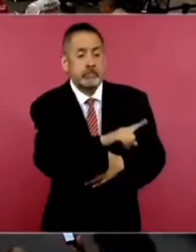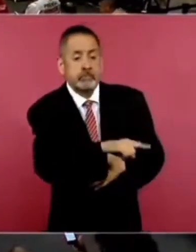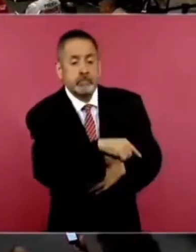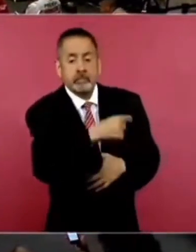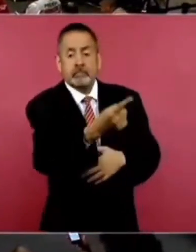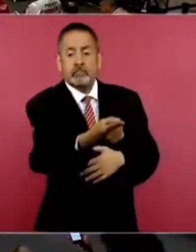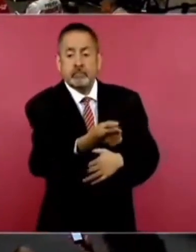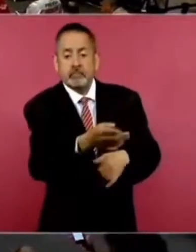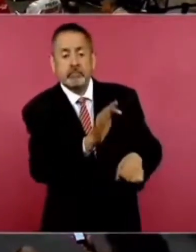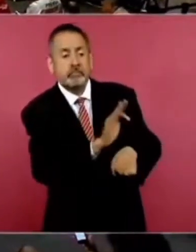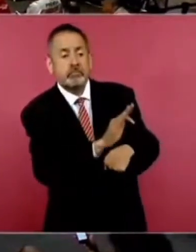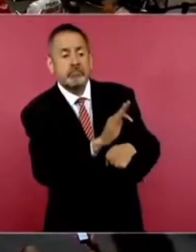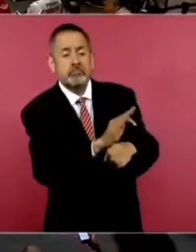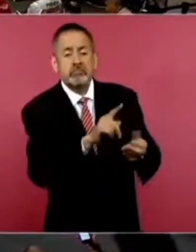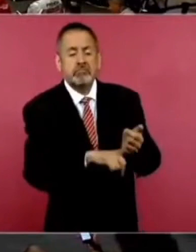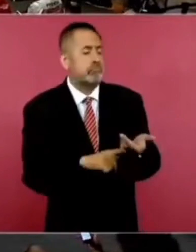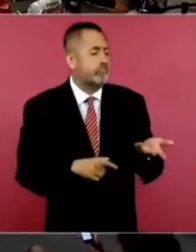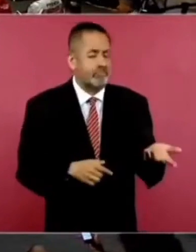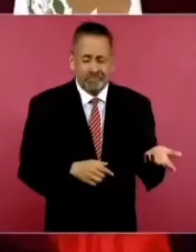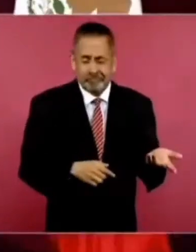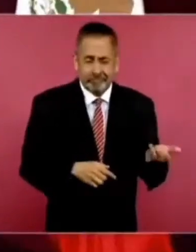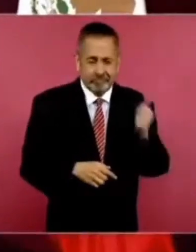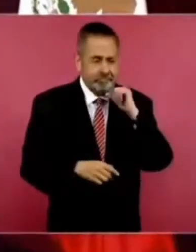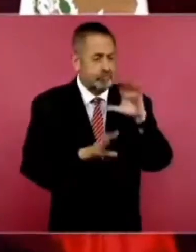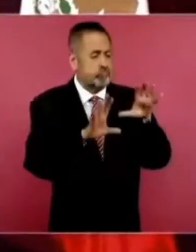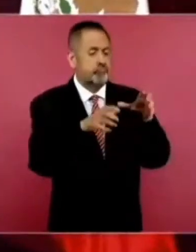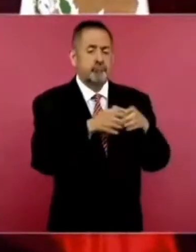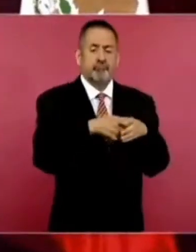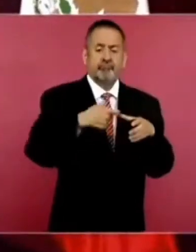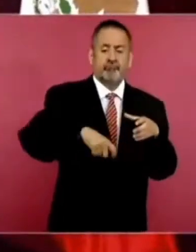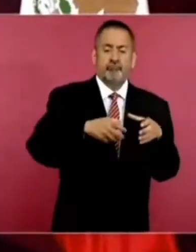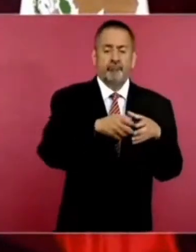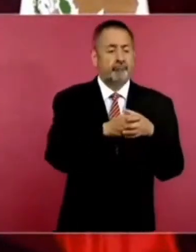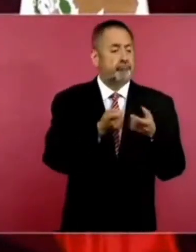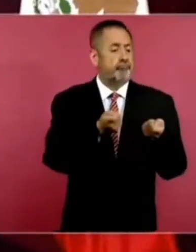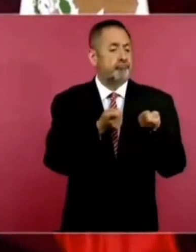los intereses de la oligarquía